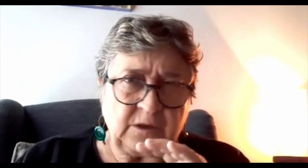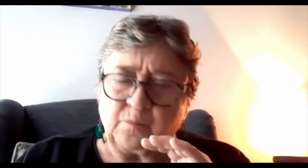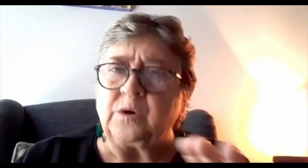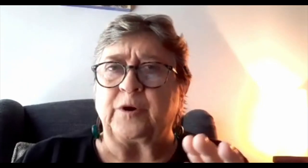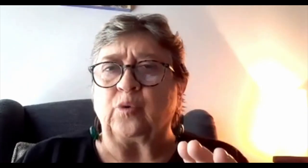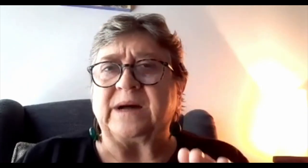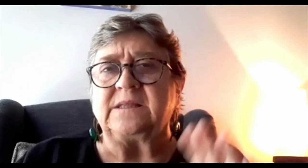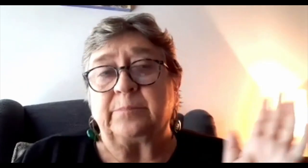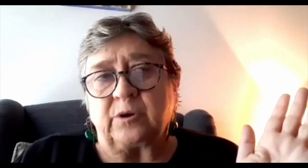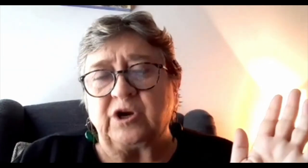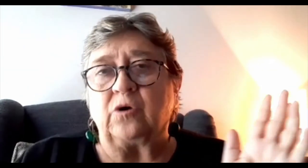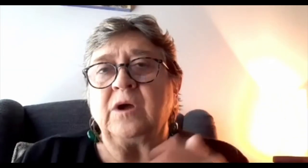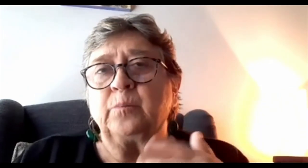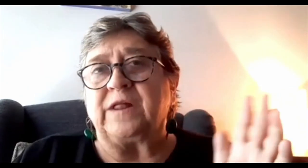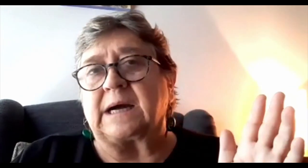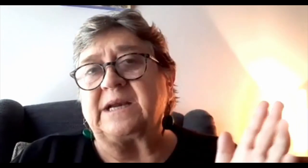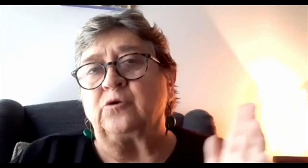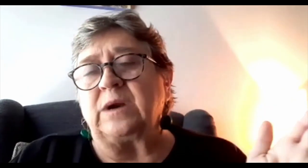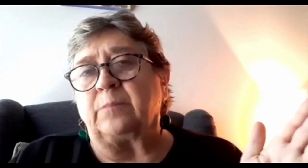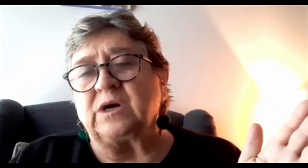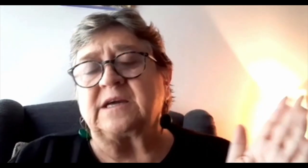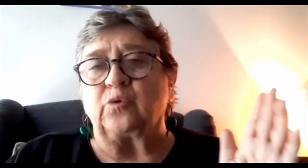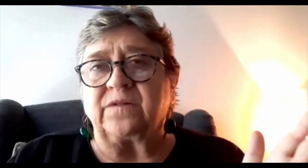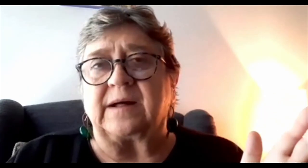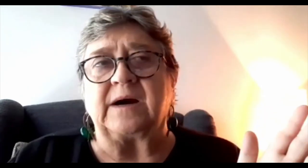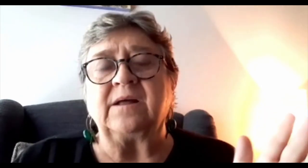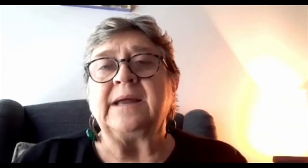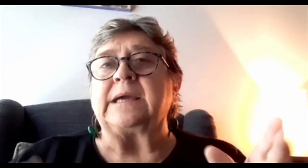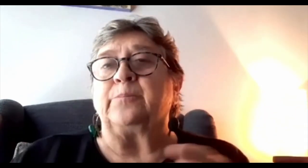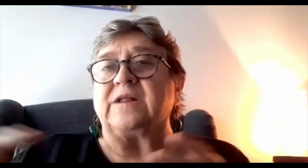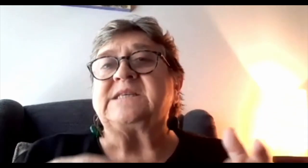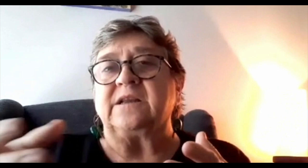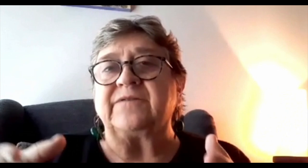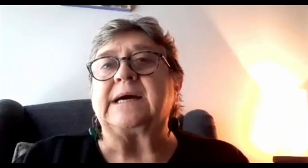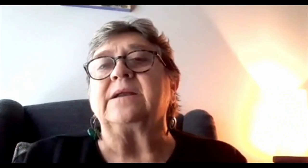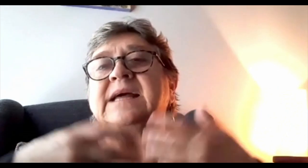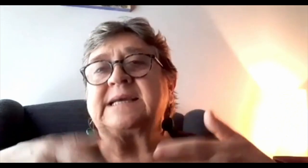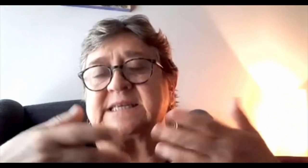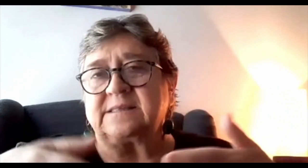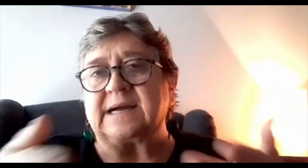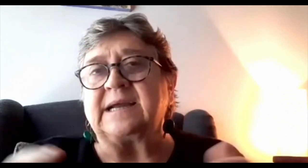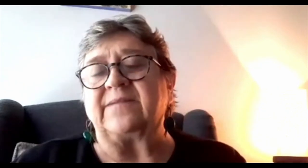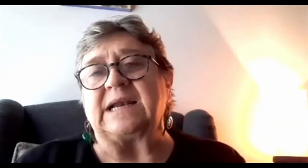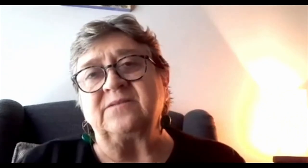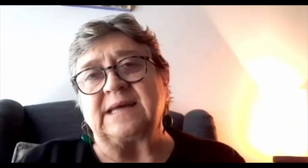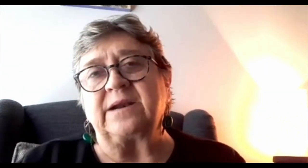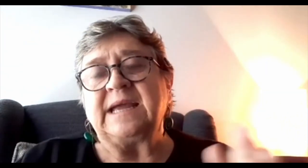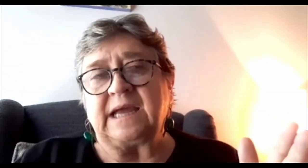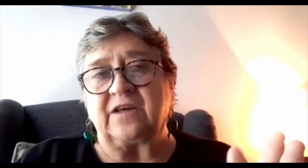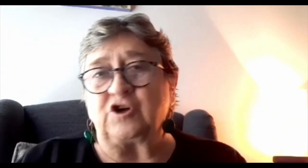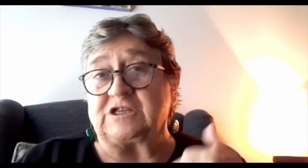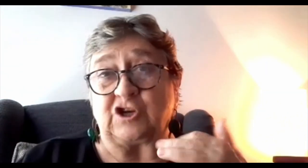es muy preocupante, pero bueno, puede acabar en una muerte cruzada que pueda significar que se tengan que